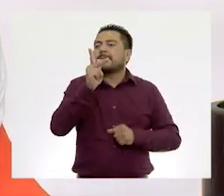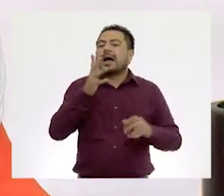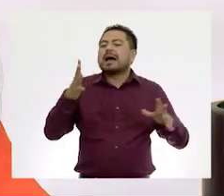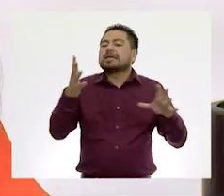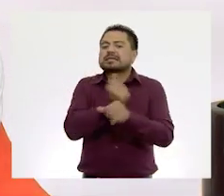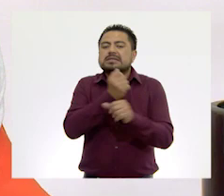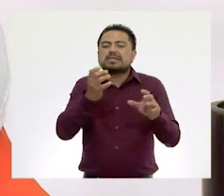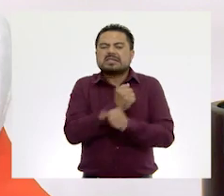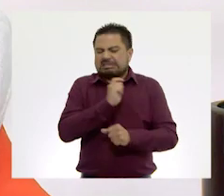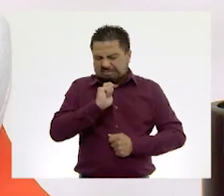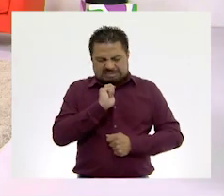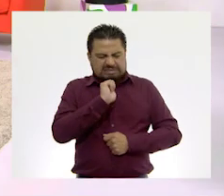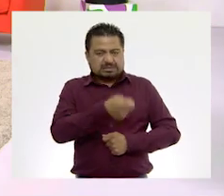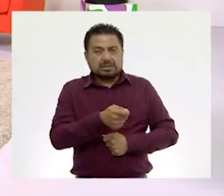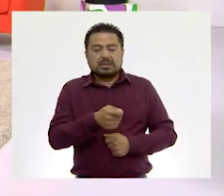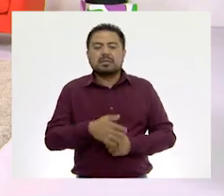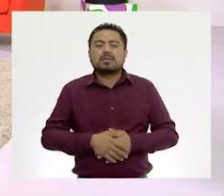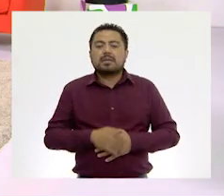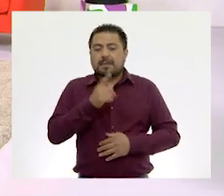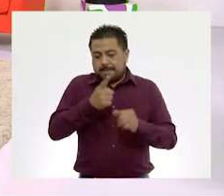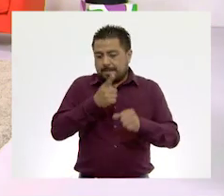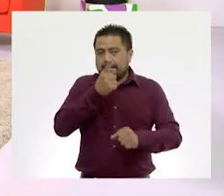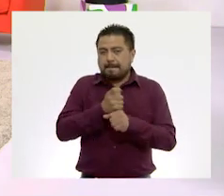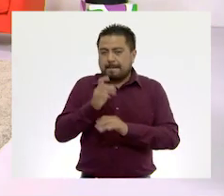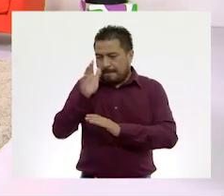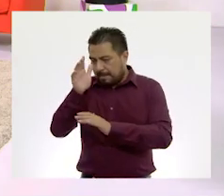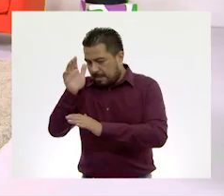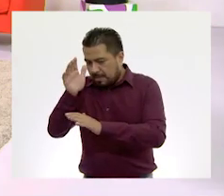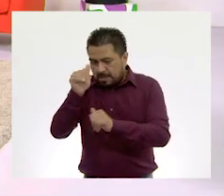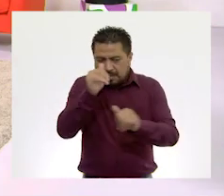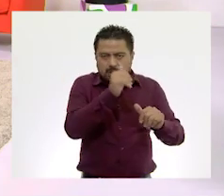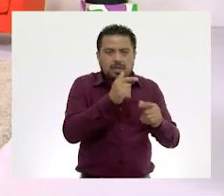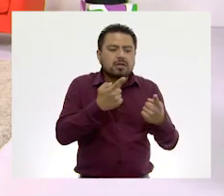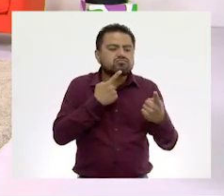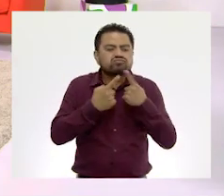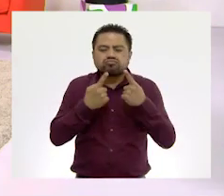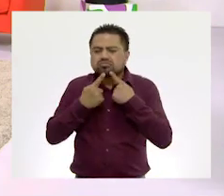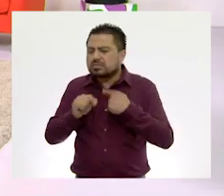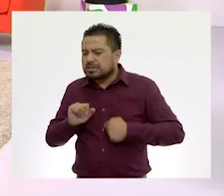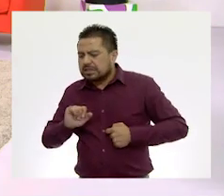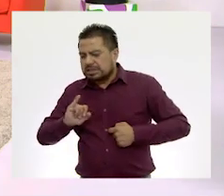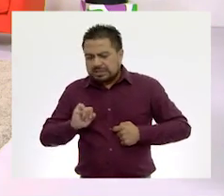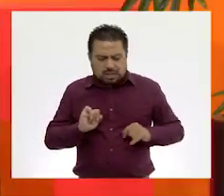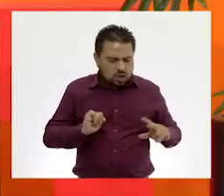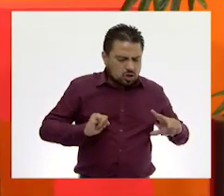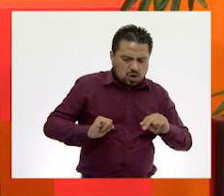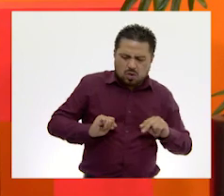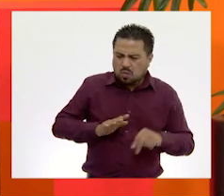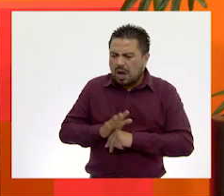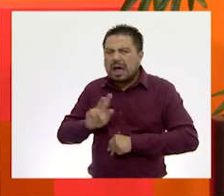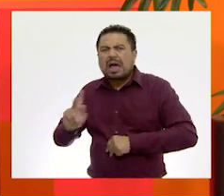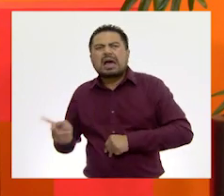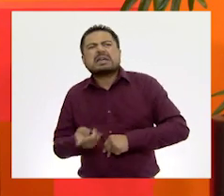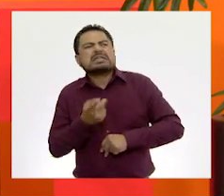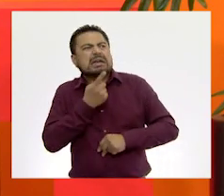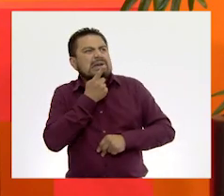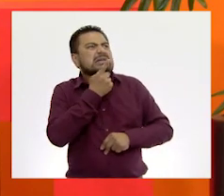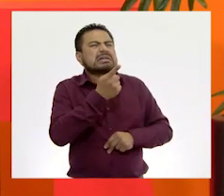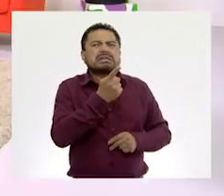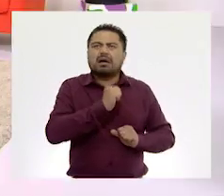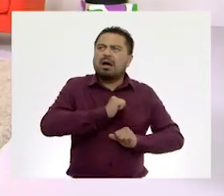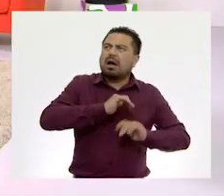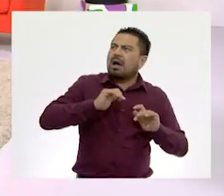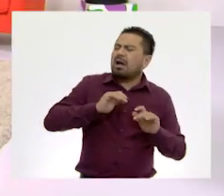señas, lo que quieren decir. Entonces, primero se pusieron de acuerdo, dialogaron, que sí, que no, que qué le preguntamos, que qué le decimos, que la